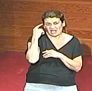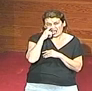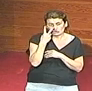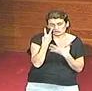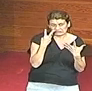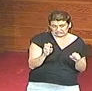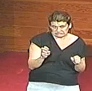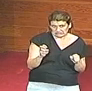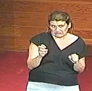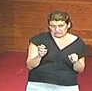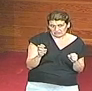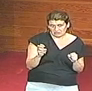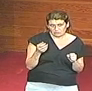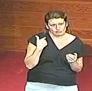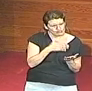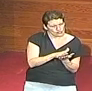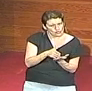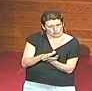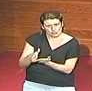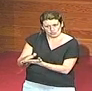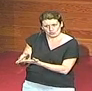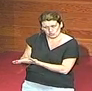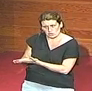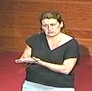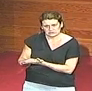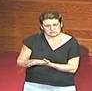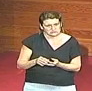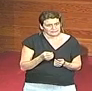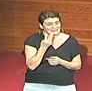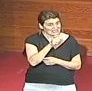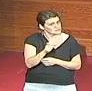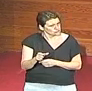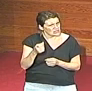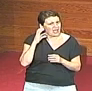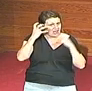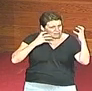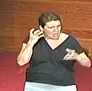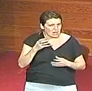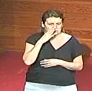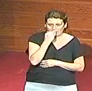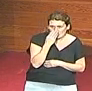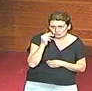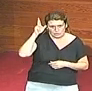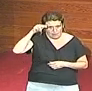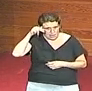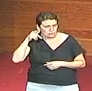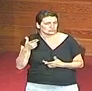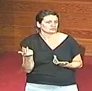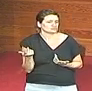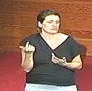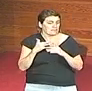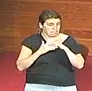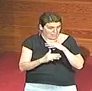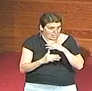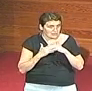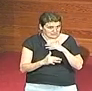70, ha habido varias muertes, 3 personas y muchos animales, perros, caballos, en las playas de